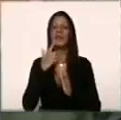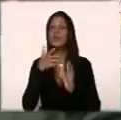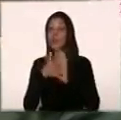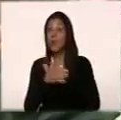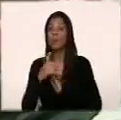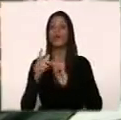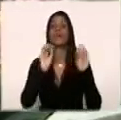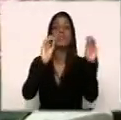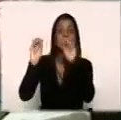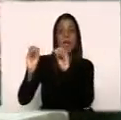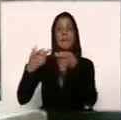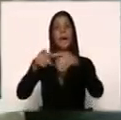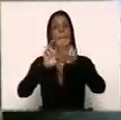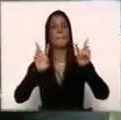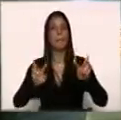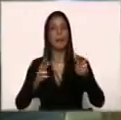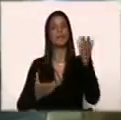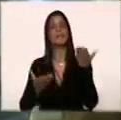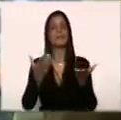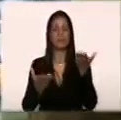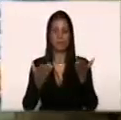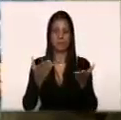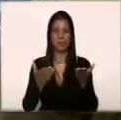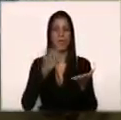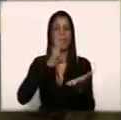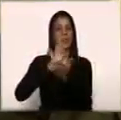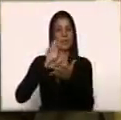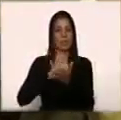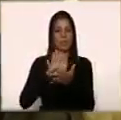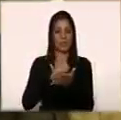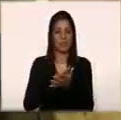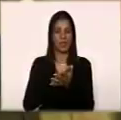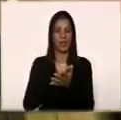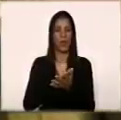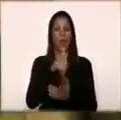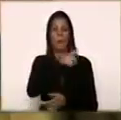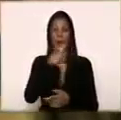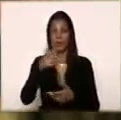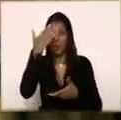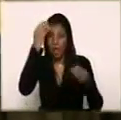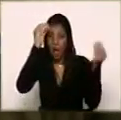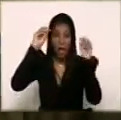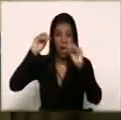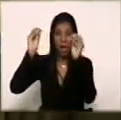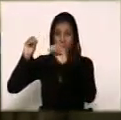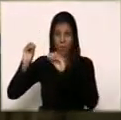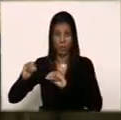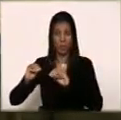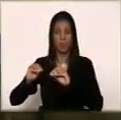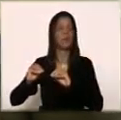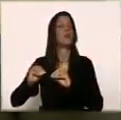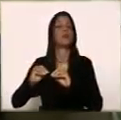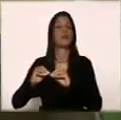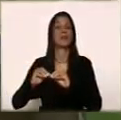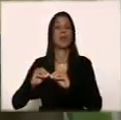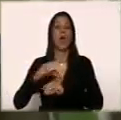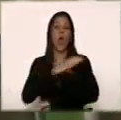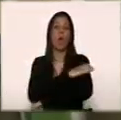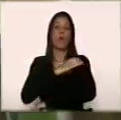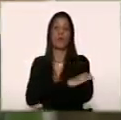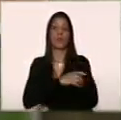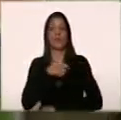al diálogo por la paz, la estabilidad y el entendimiento nacional, recibiendo constantes rechazos